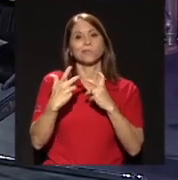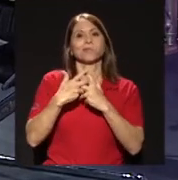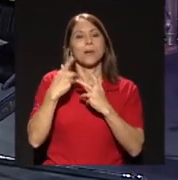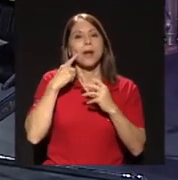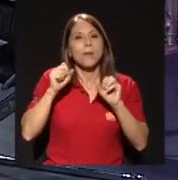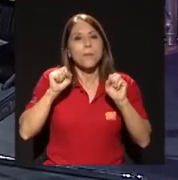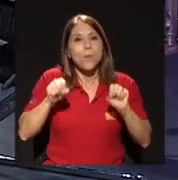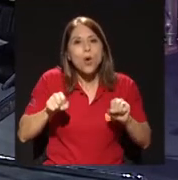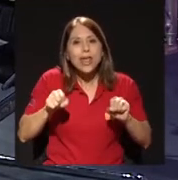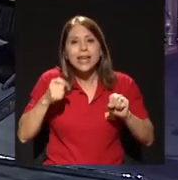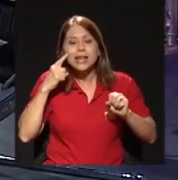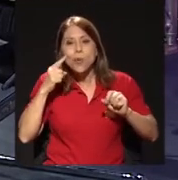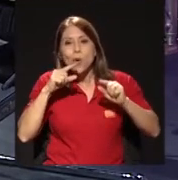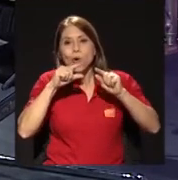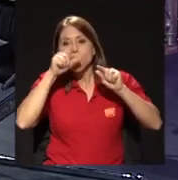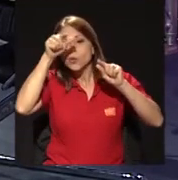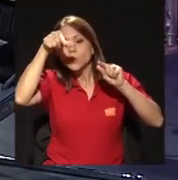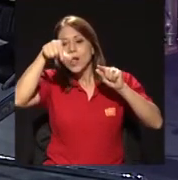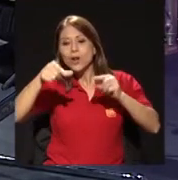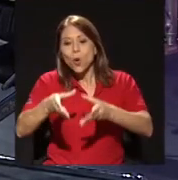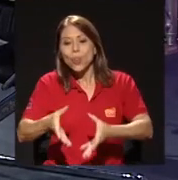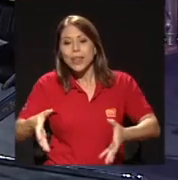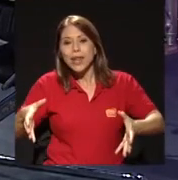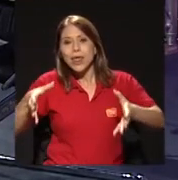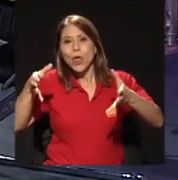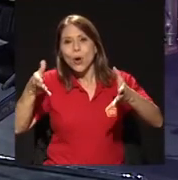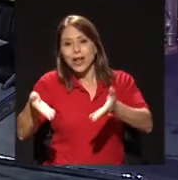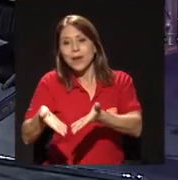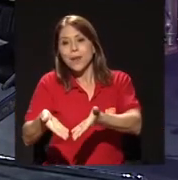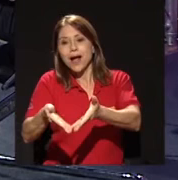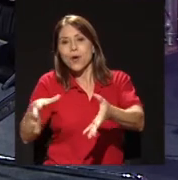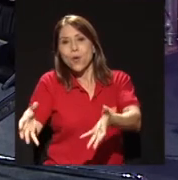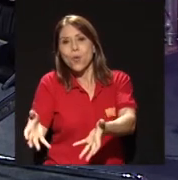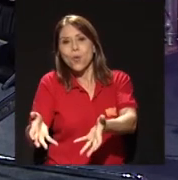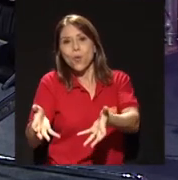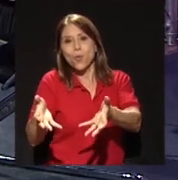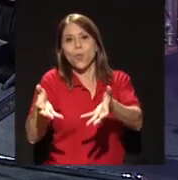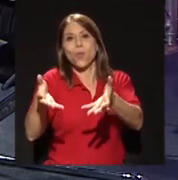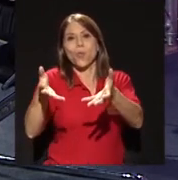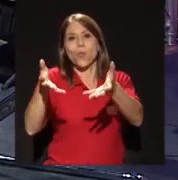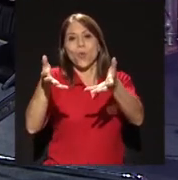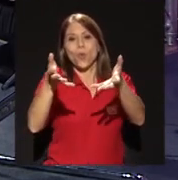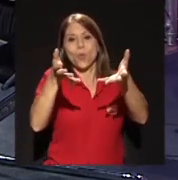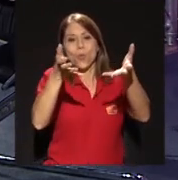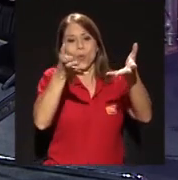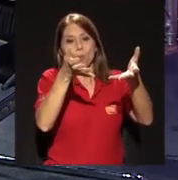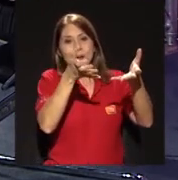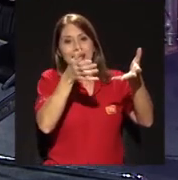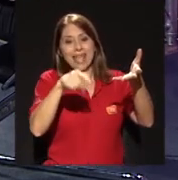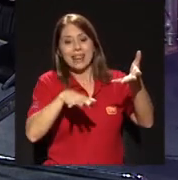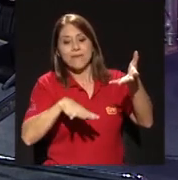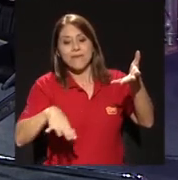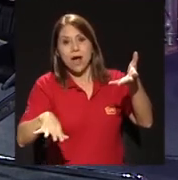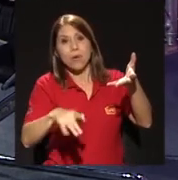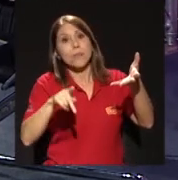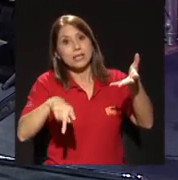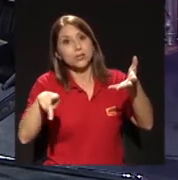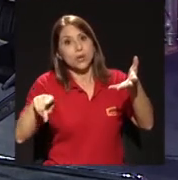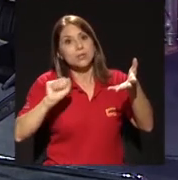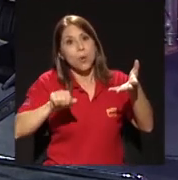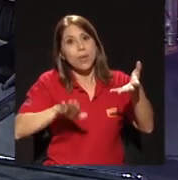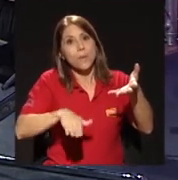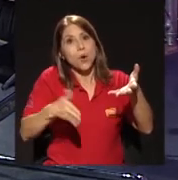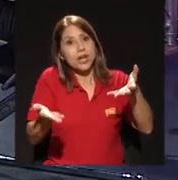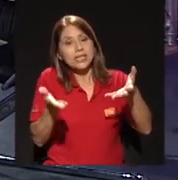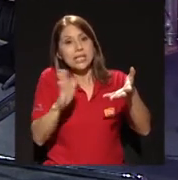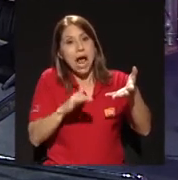ese contenedor. Y debajo de él existen personas que pueden morir, ¿verdad?, en una mala operación. Entonces, son unos